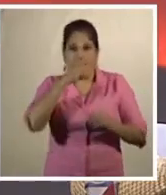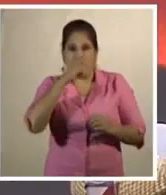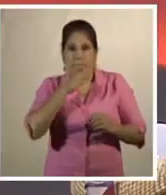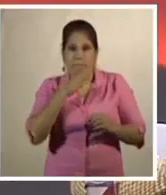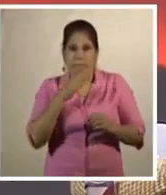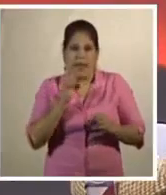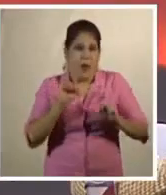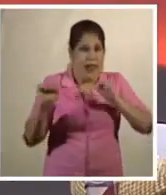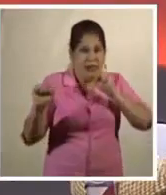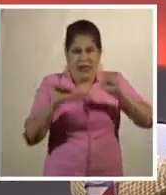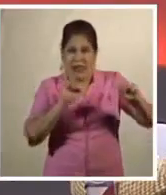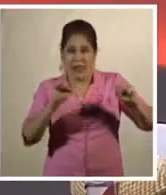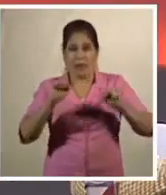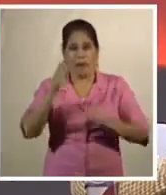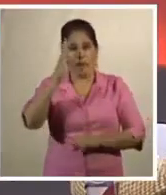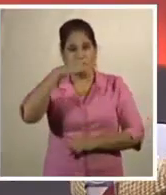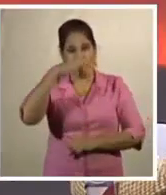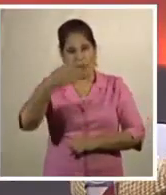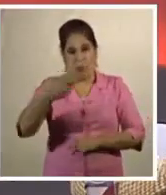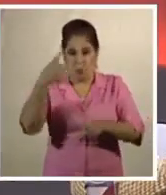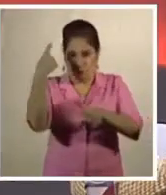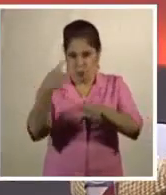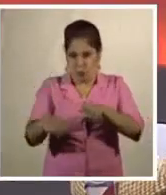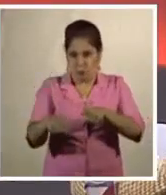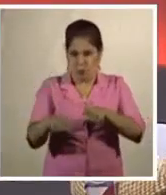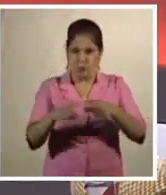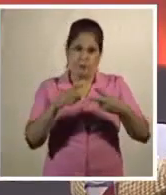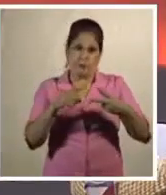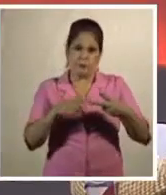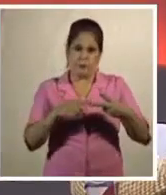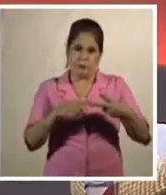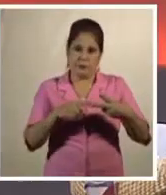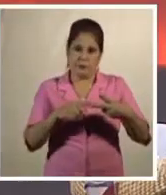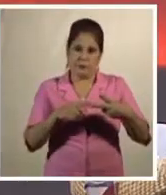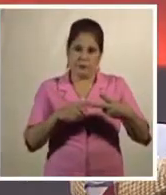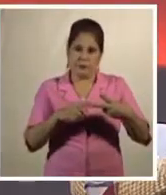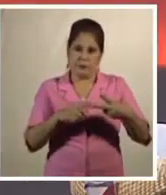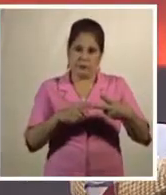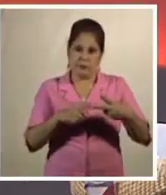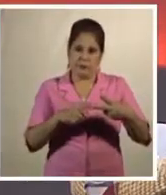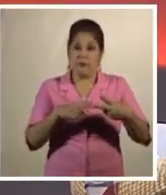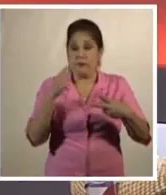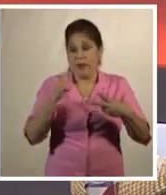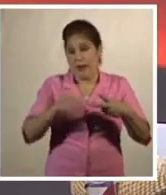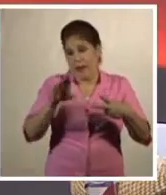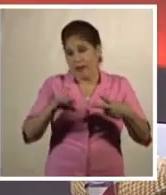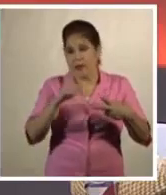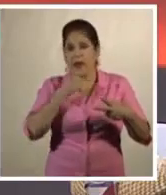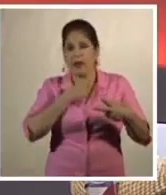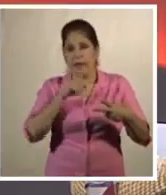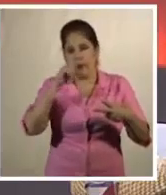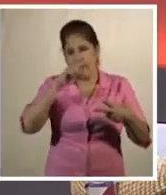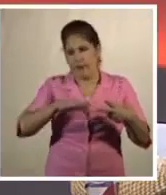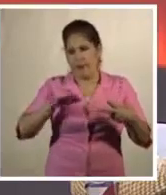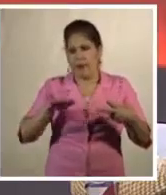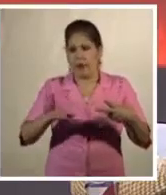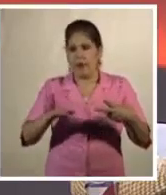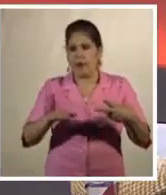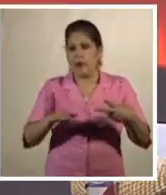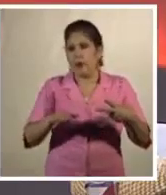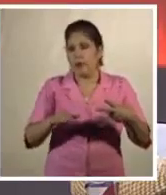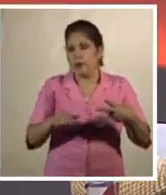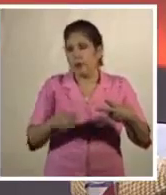se agudiza la dificultad pero realmente hay otra dificultad y otro problema asociado a esto que no existe sino que lo estamos